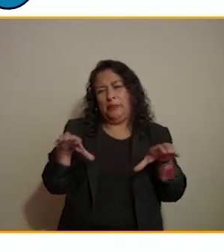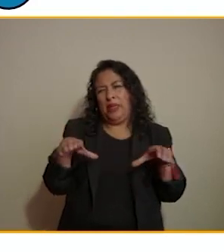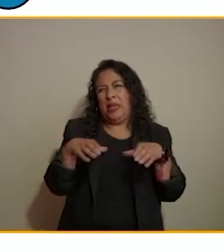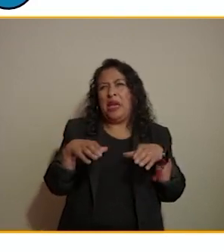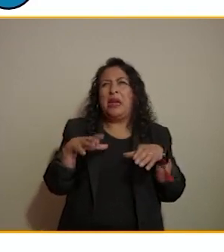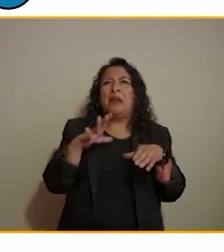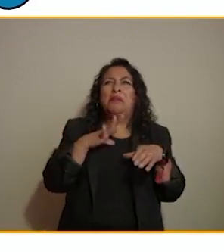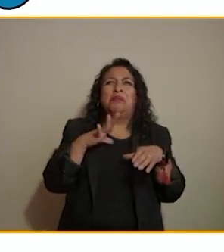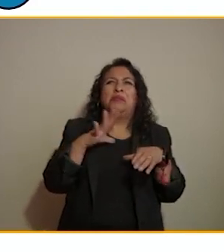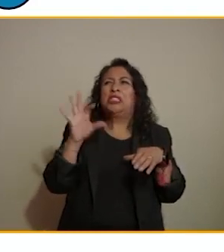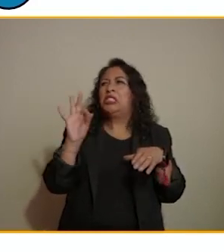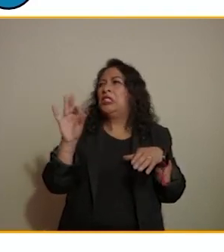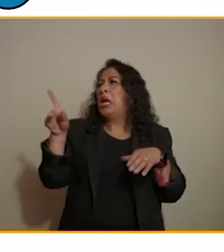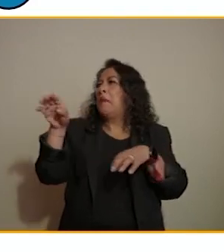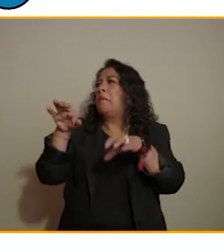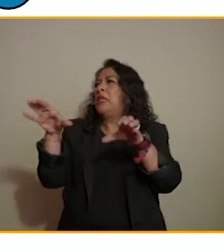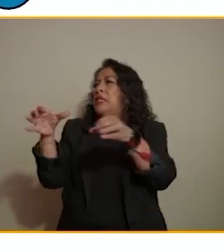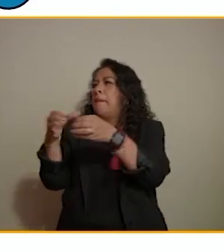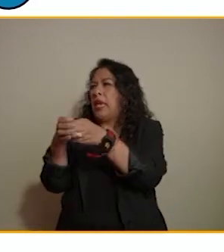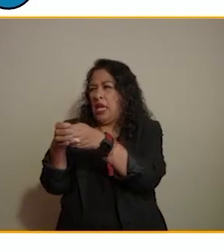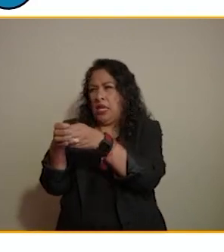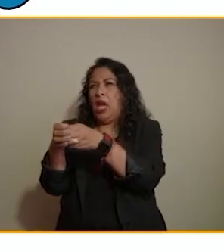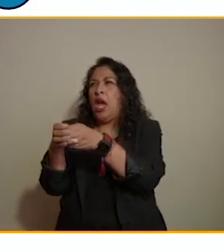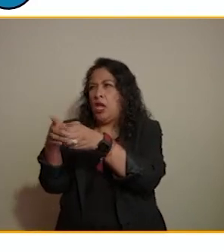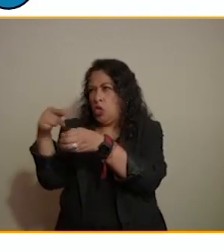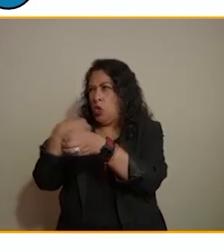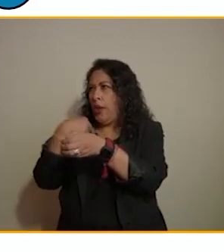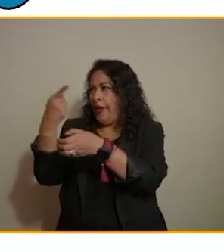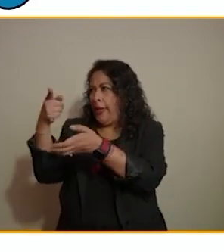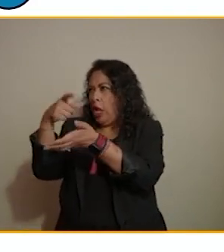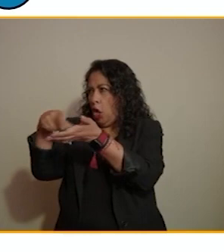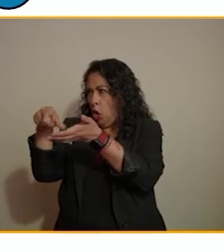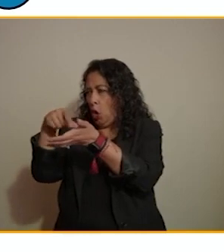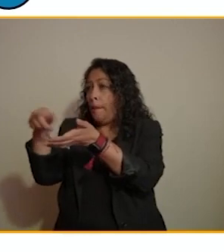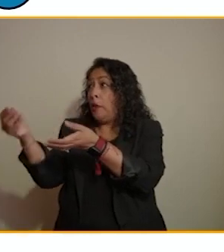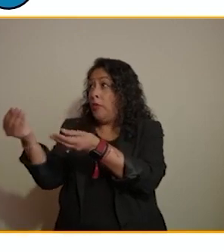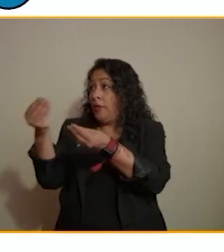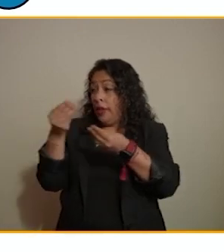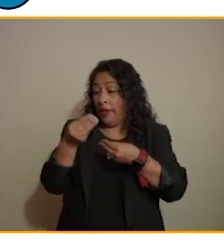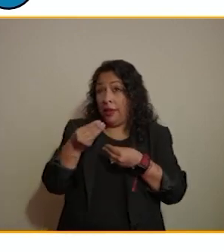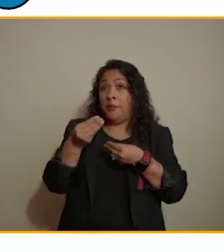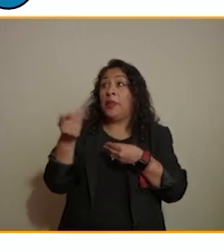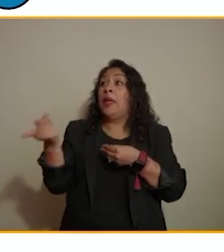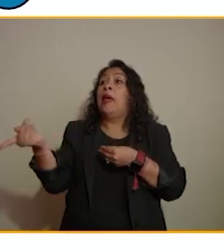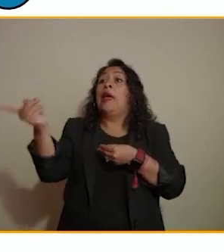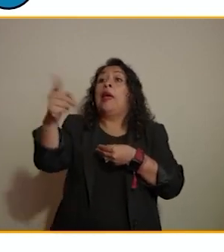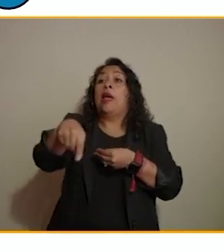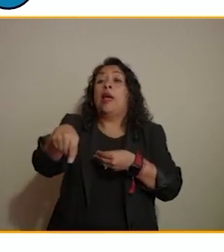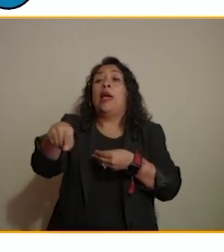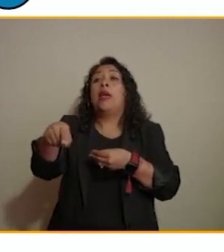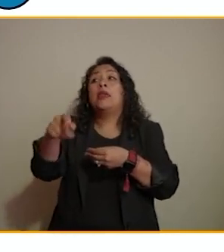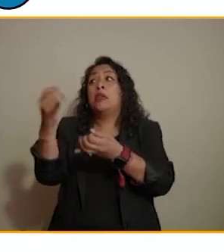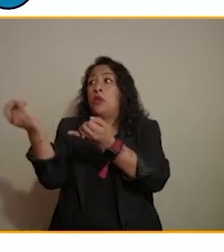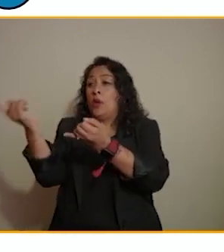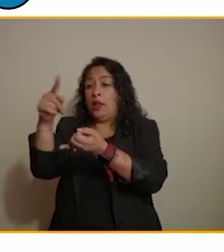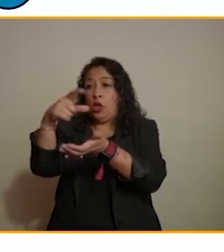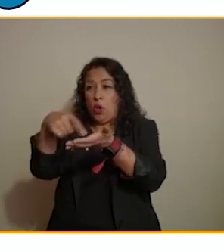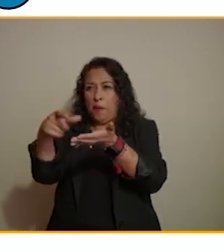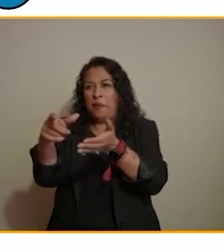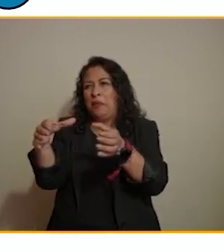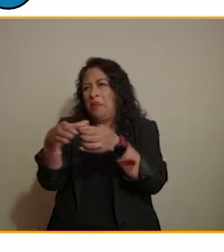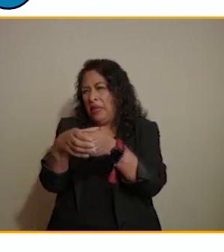proveedor que es pequeña empresa. Y esta pequeña empresa probablemente tenga un proveedor que sea otra pequeña empresa o que